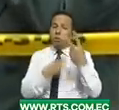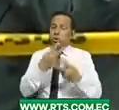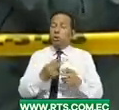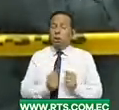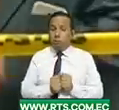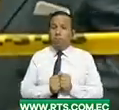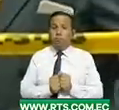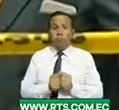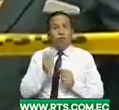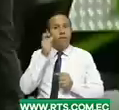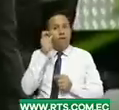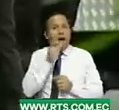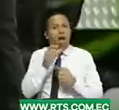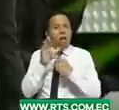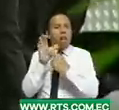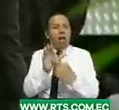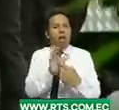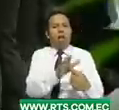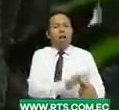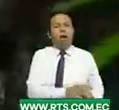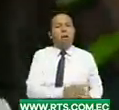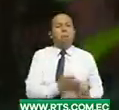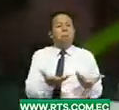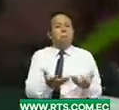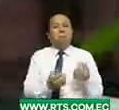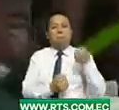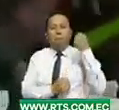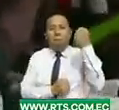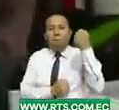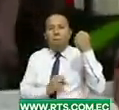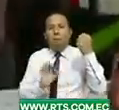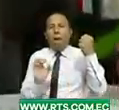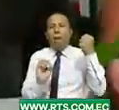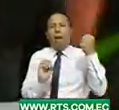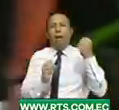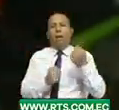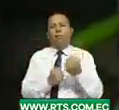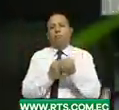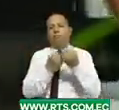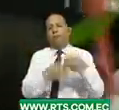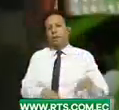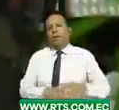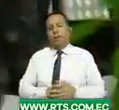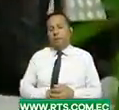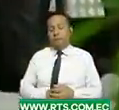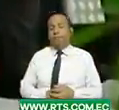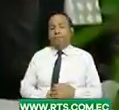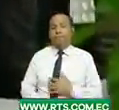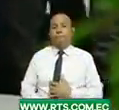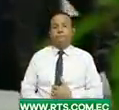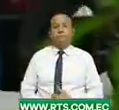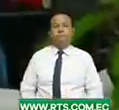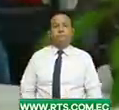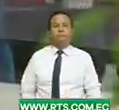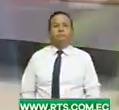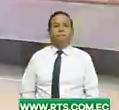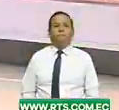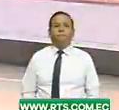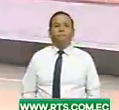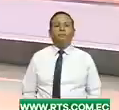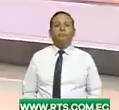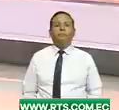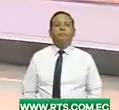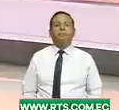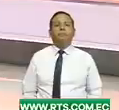garantías en un péndulo. Informó Jorge Escobar. El ministro del